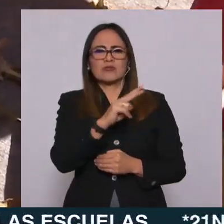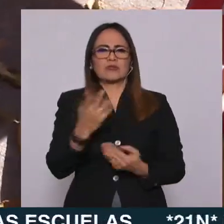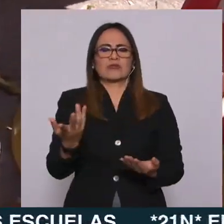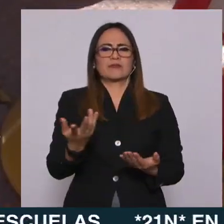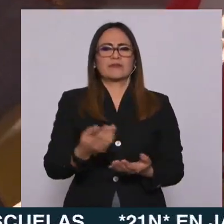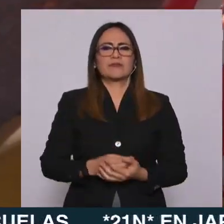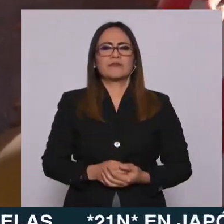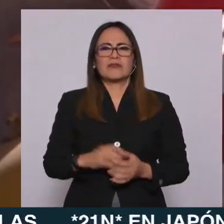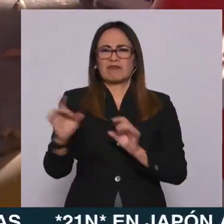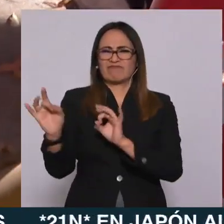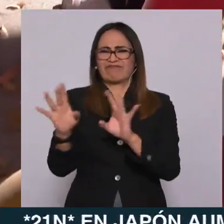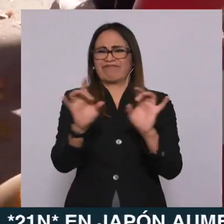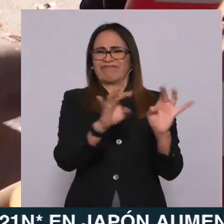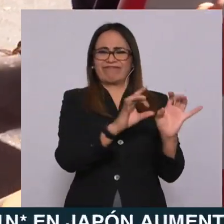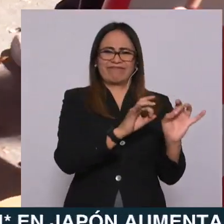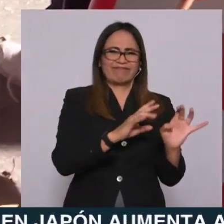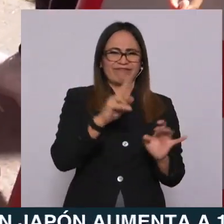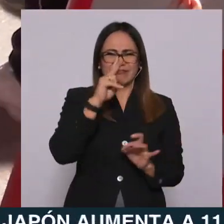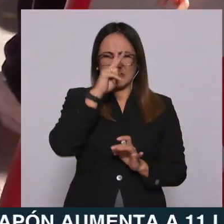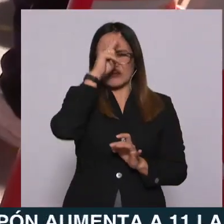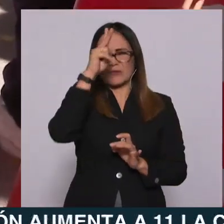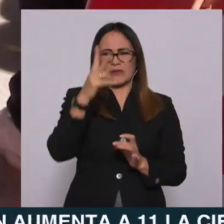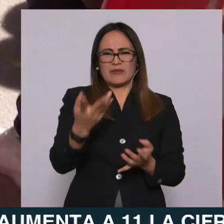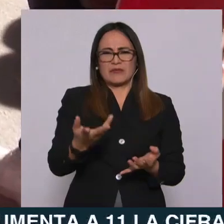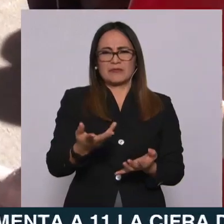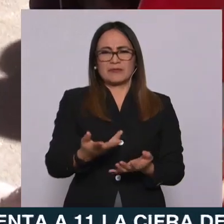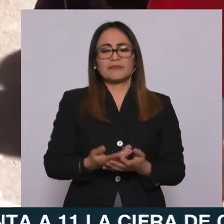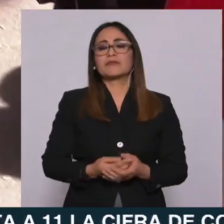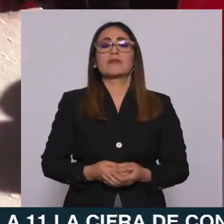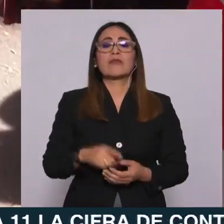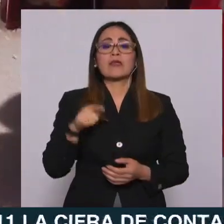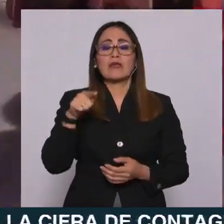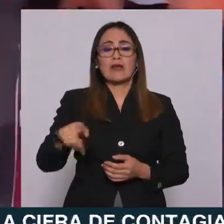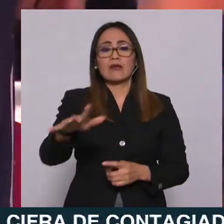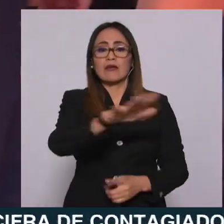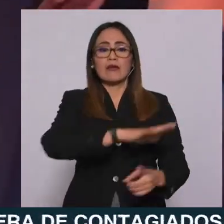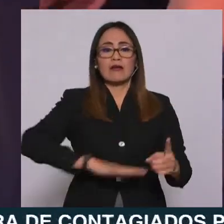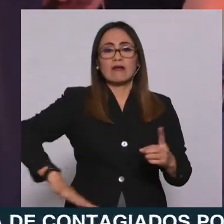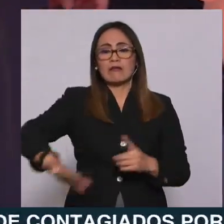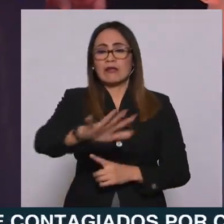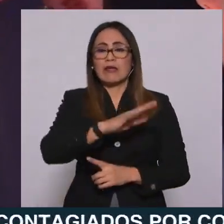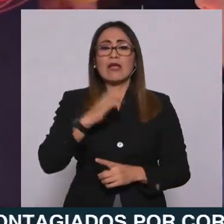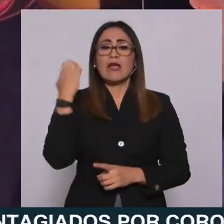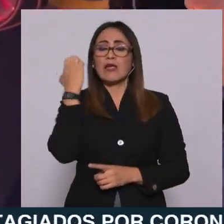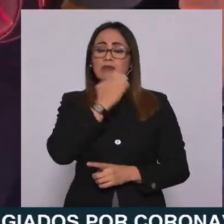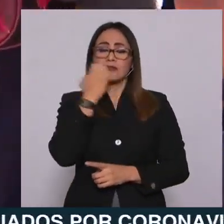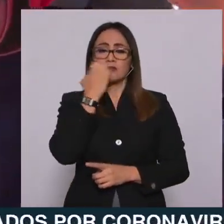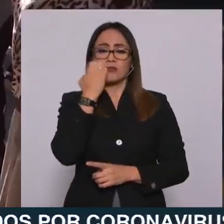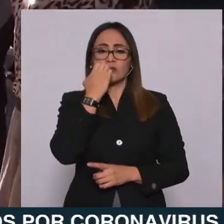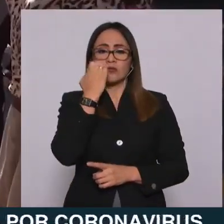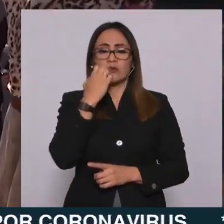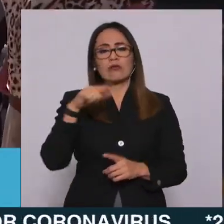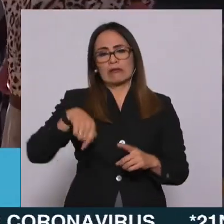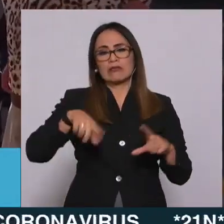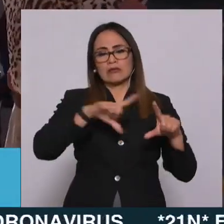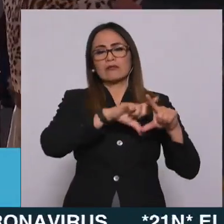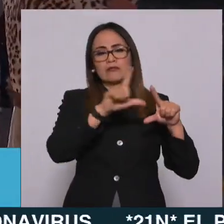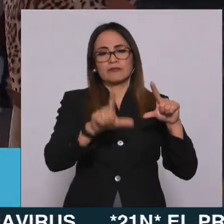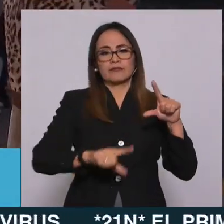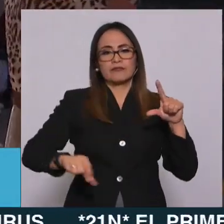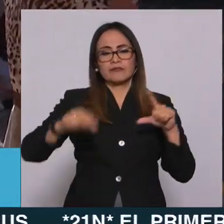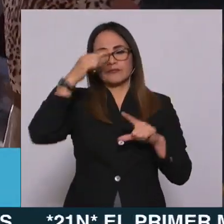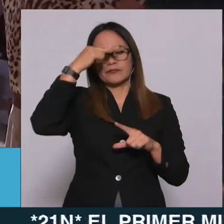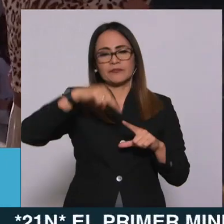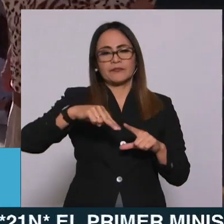derivan y que tienen, digamos, en jaque entornos violentos a muchas escuelas del país, lo